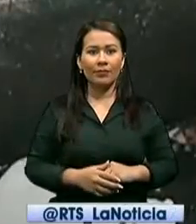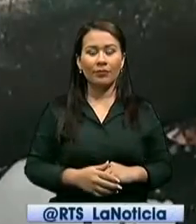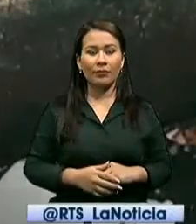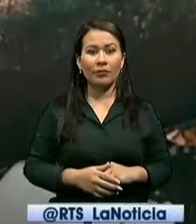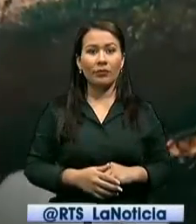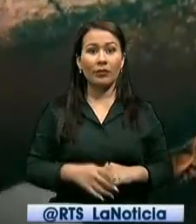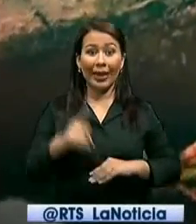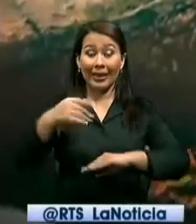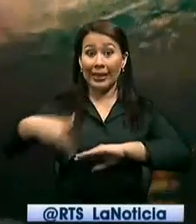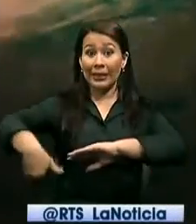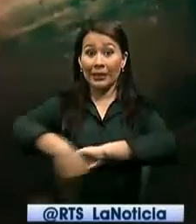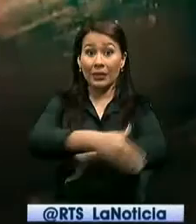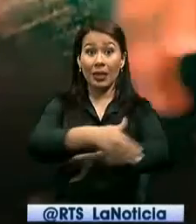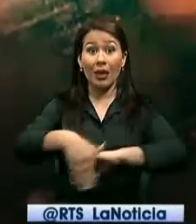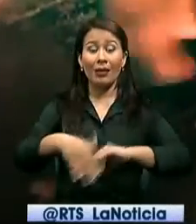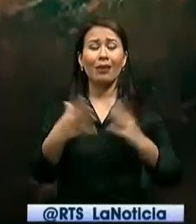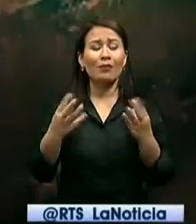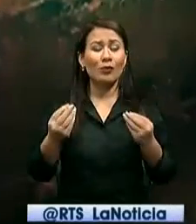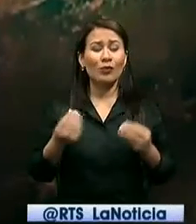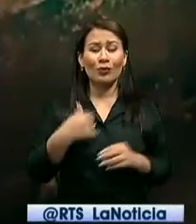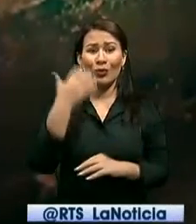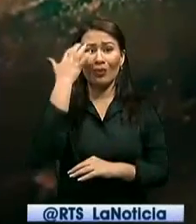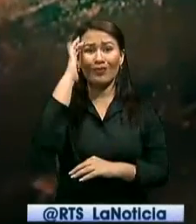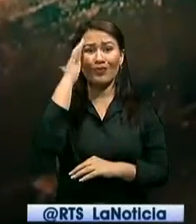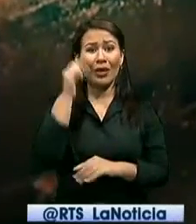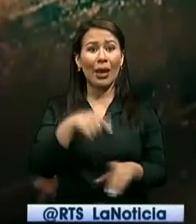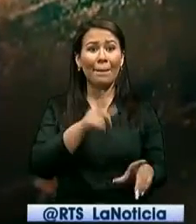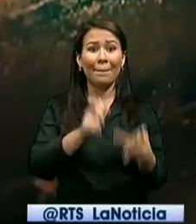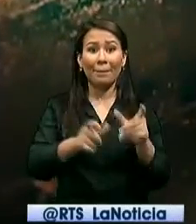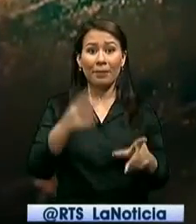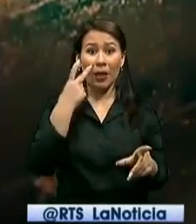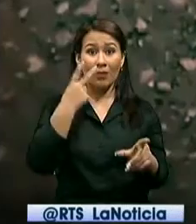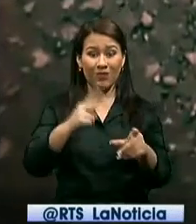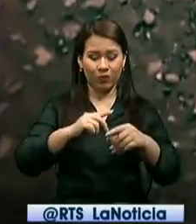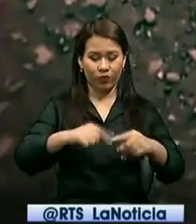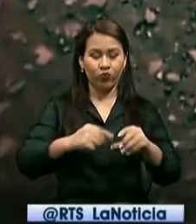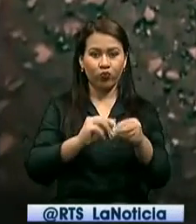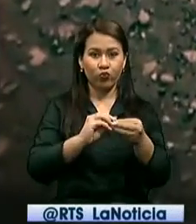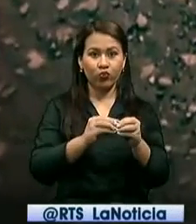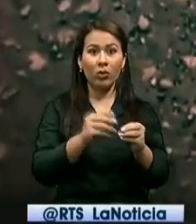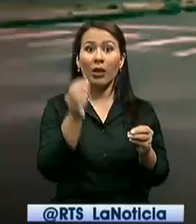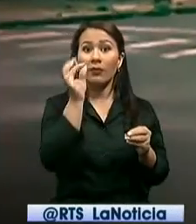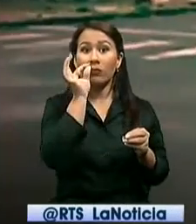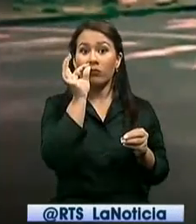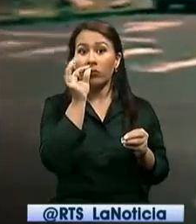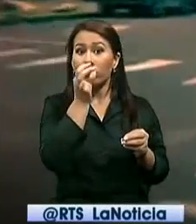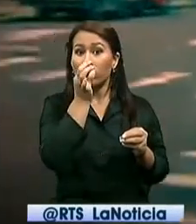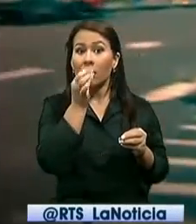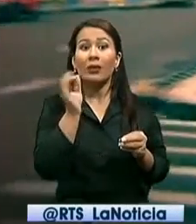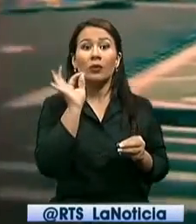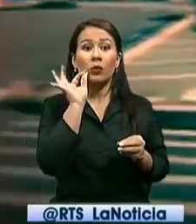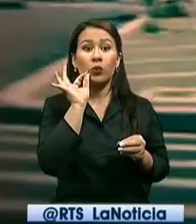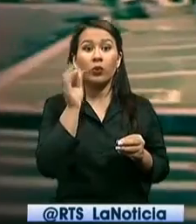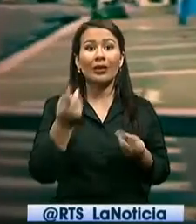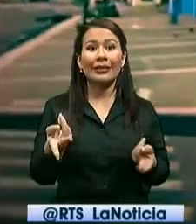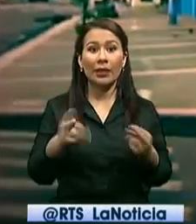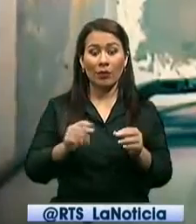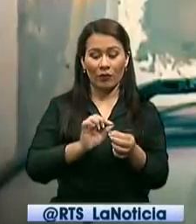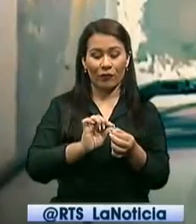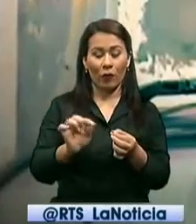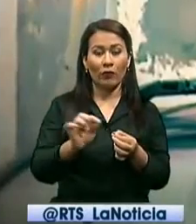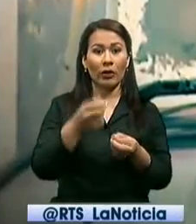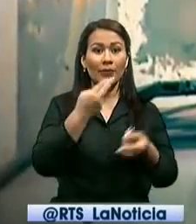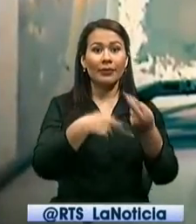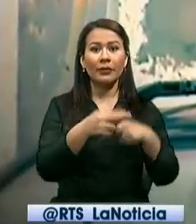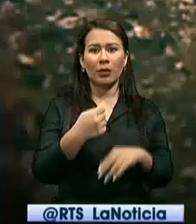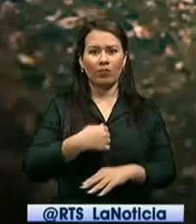En las aceras y canaletas era común apreciar la presencia de pequeñas envolturas y fósforos gastados. Por ello, los habitantes del sector se